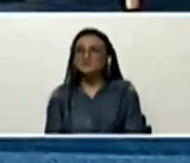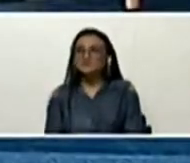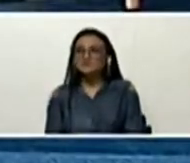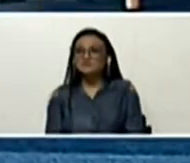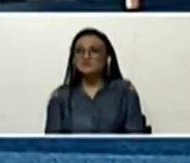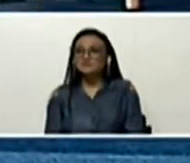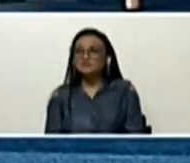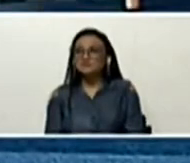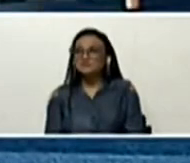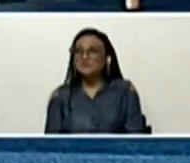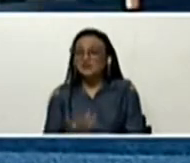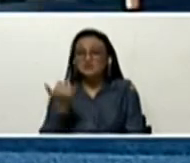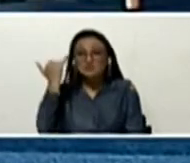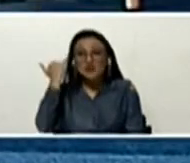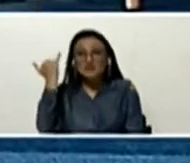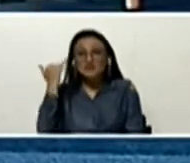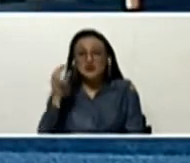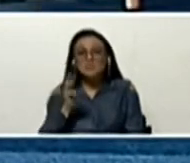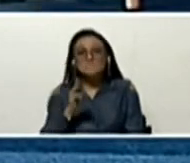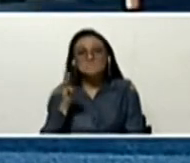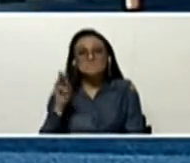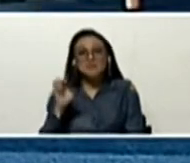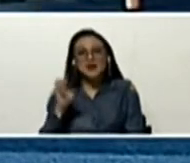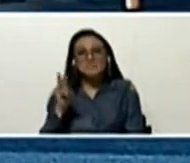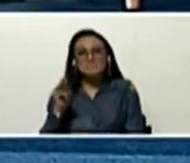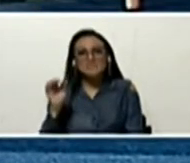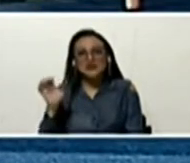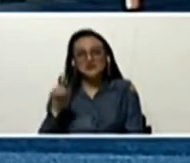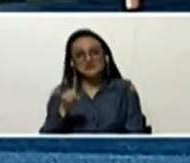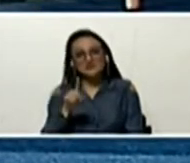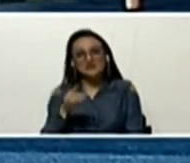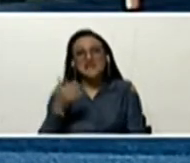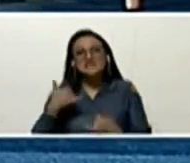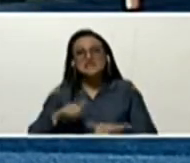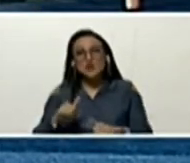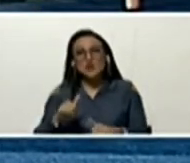Esta es una iniciativa de Pepe Rangel, José Vicente Rangel